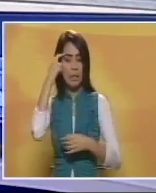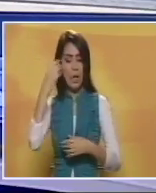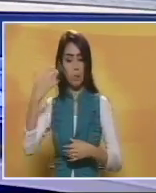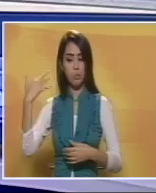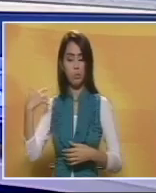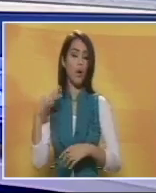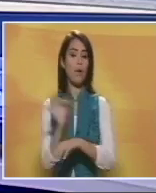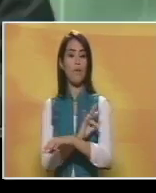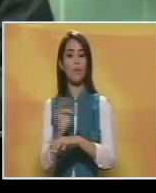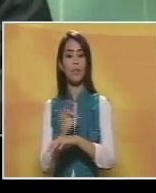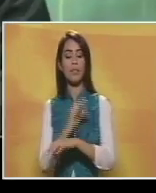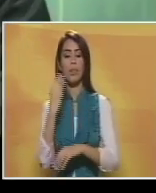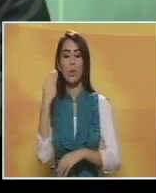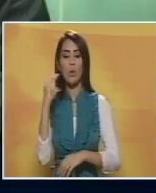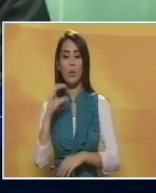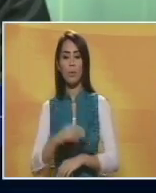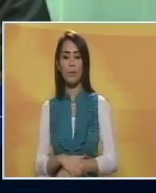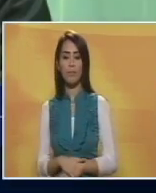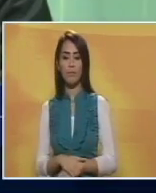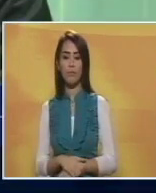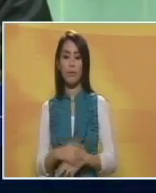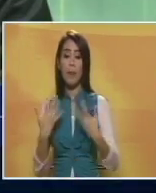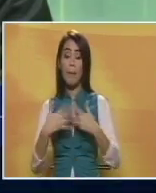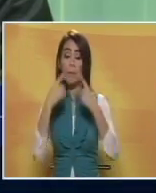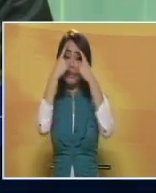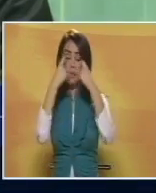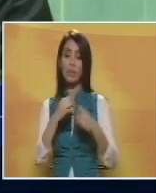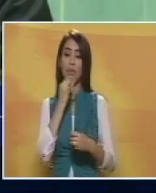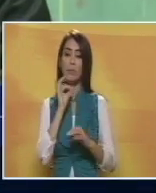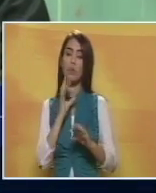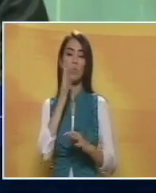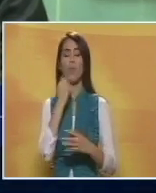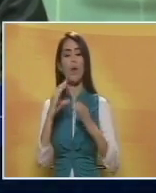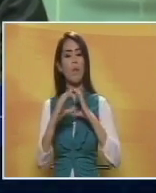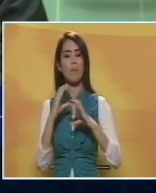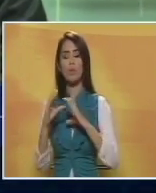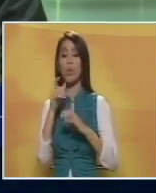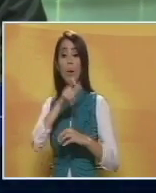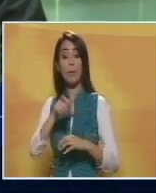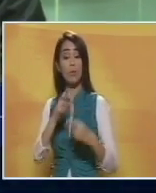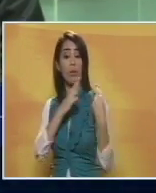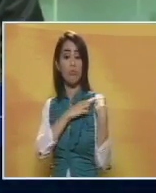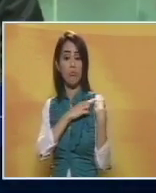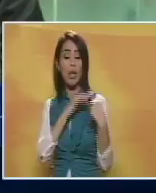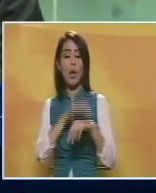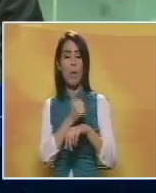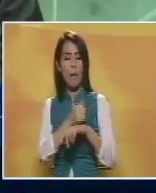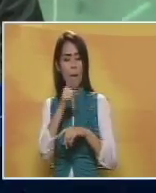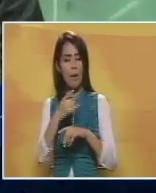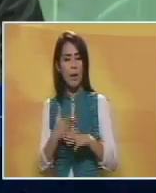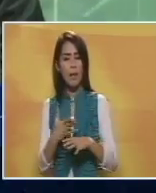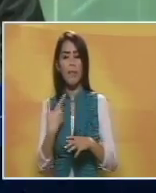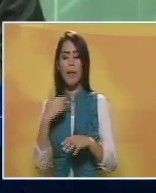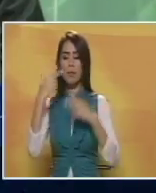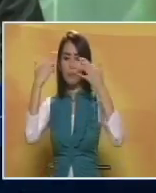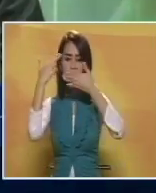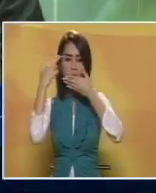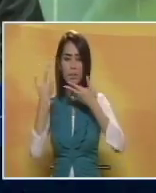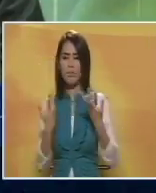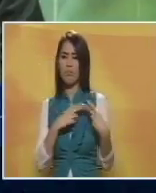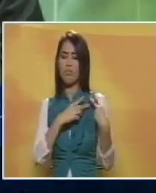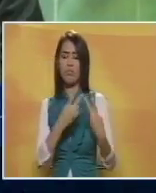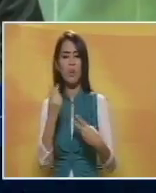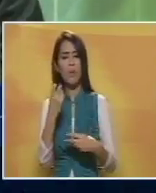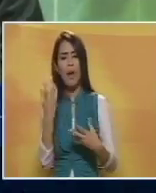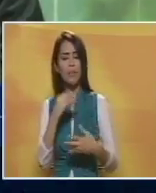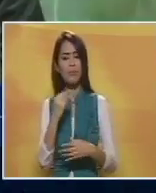fronteriza con Colombia. El funcionario indicó que no ha existido otra comunicación con los secuestradores, lo que a su juicio demuestra la falta de voluntad